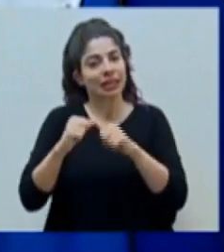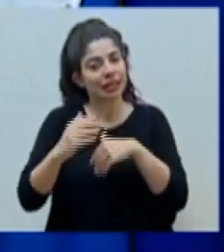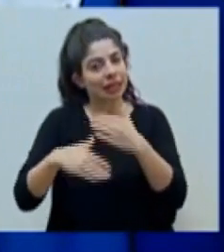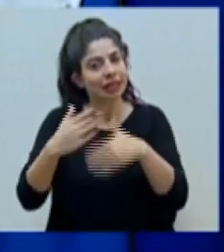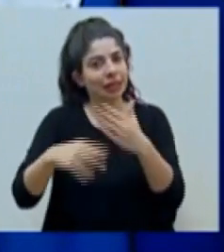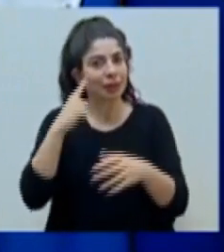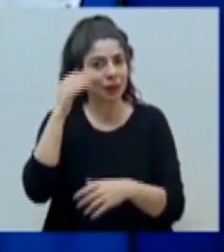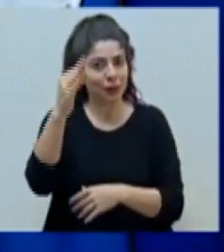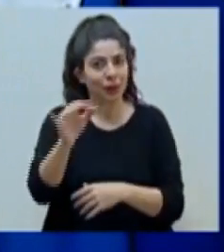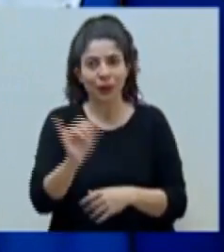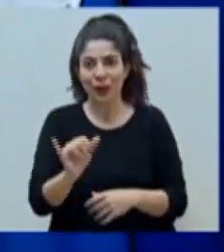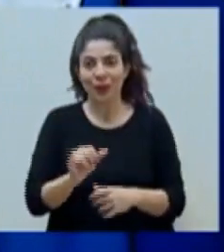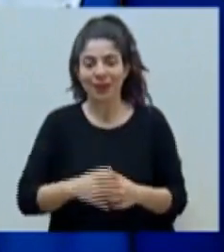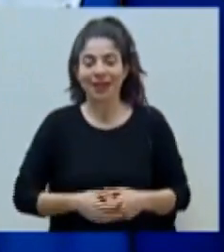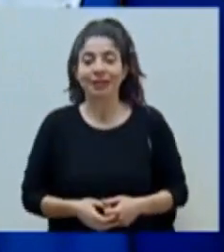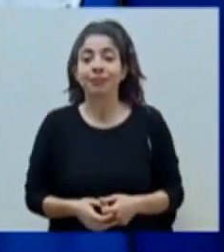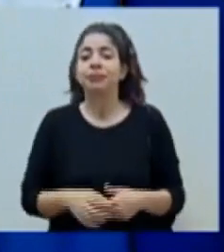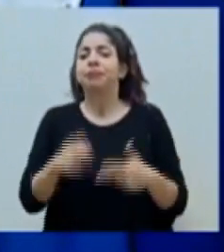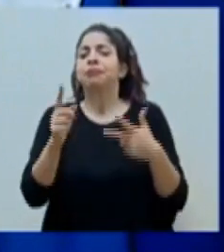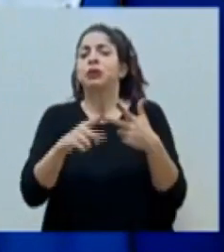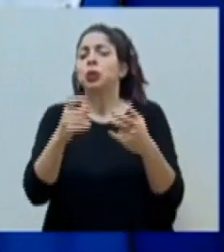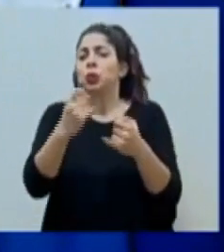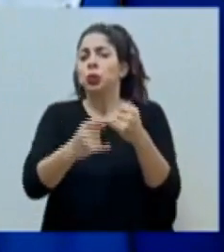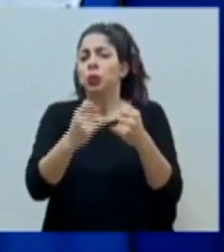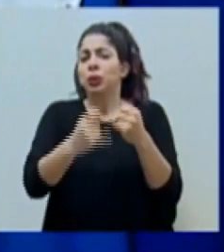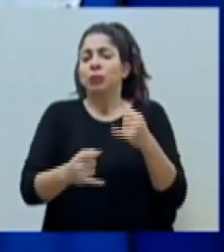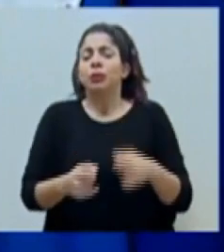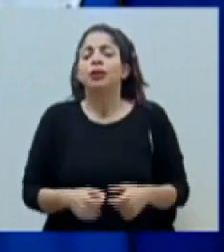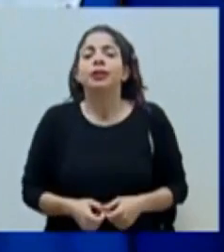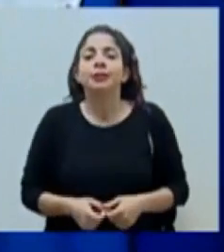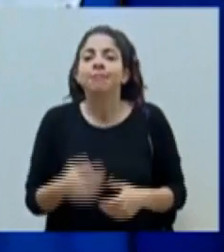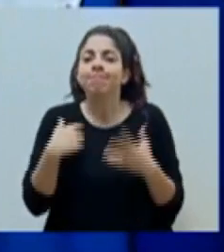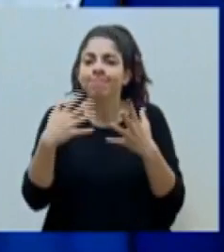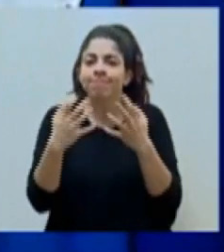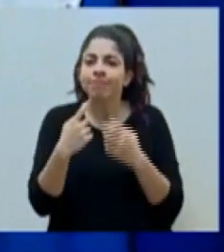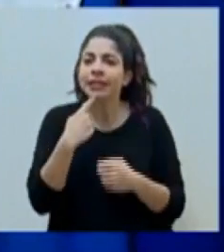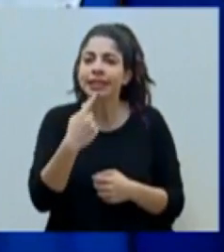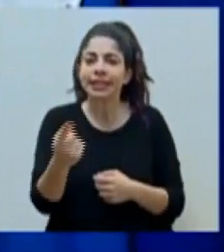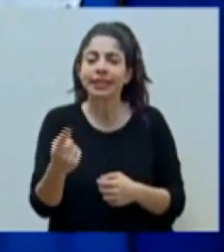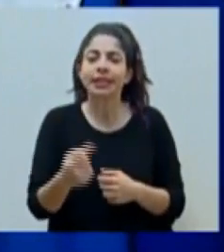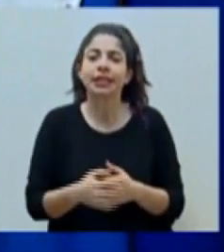construyendo. Y una última apreciación, decir que